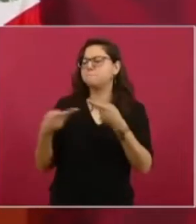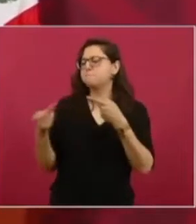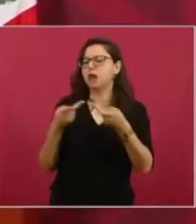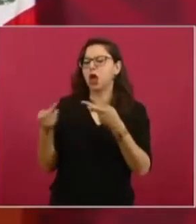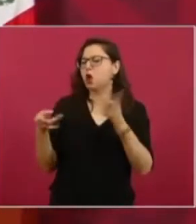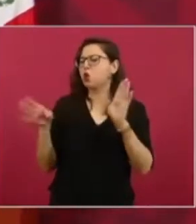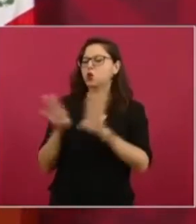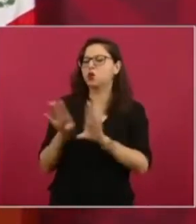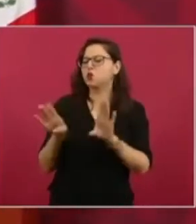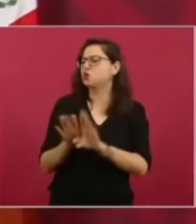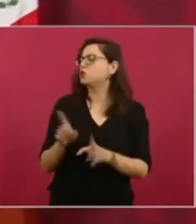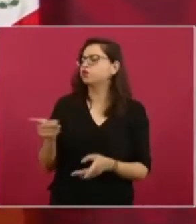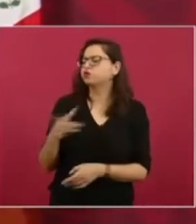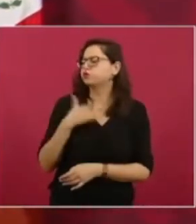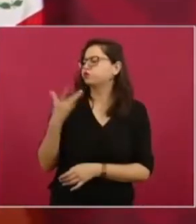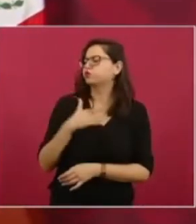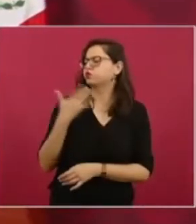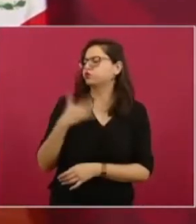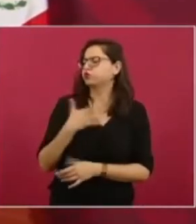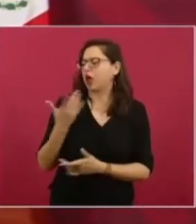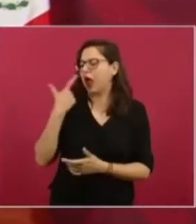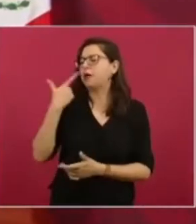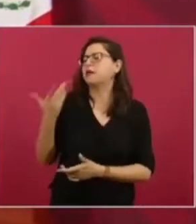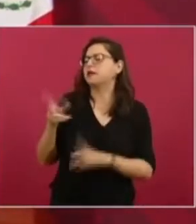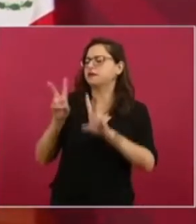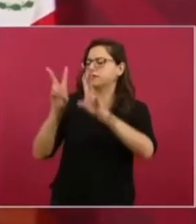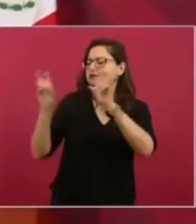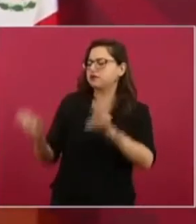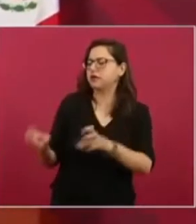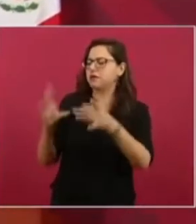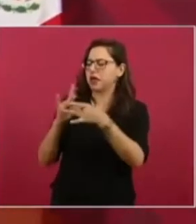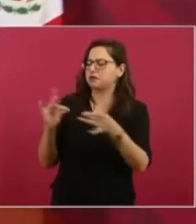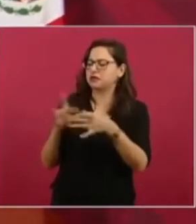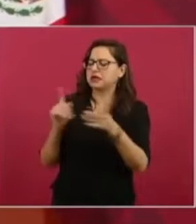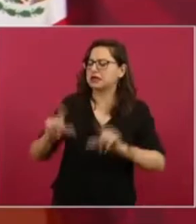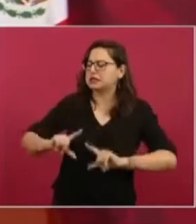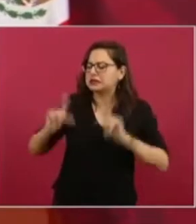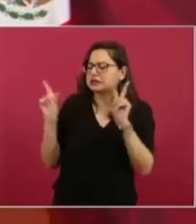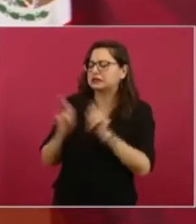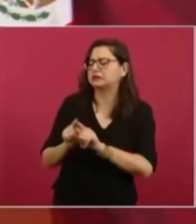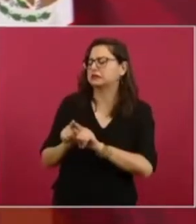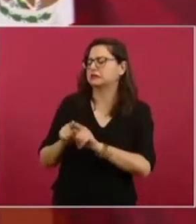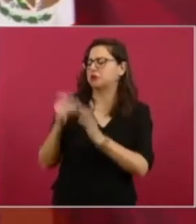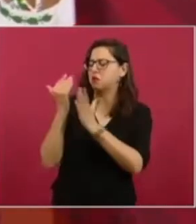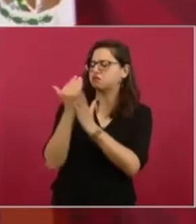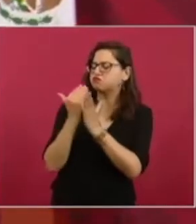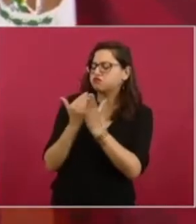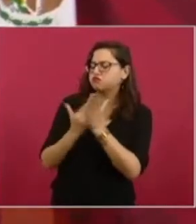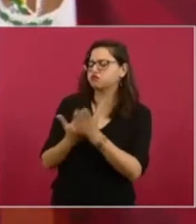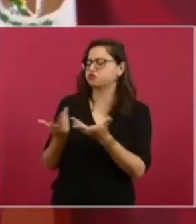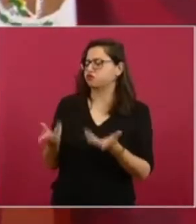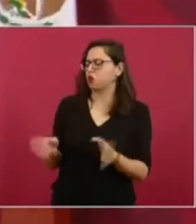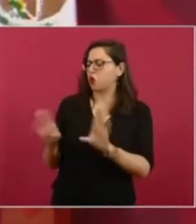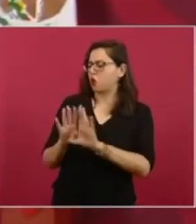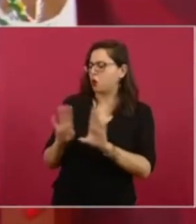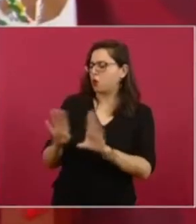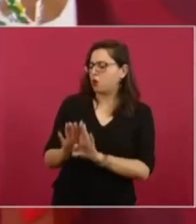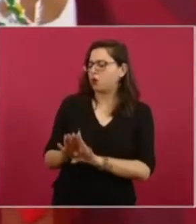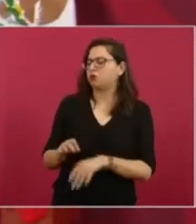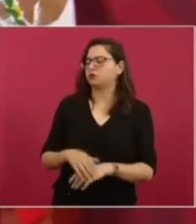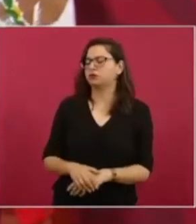yo lo expusiera de manera breve, aún cuando no hablo de